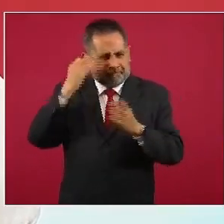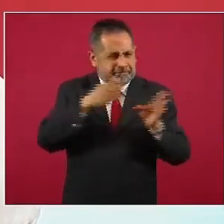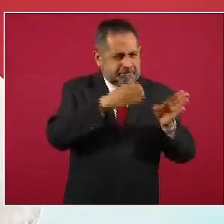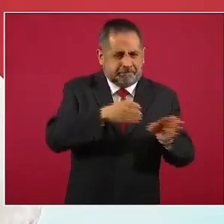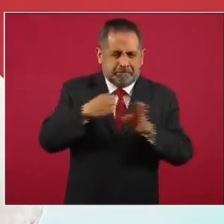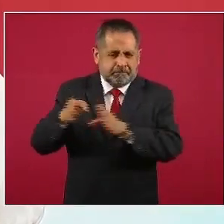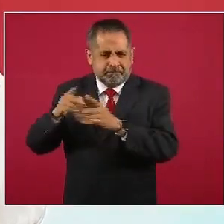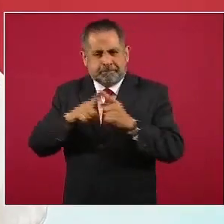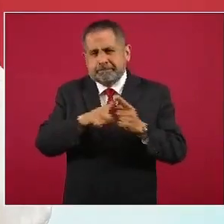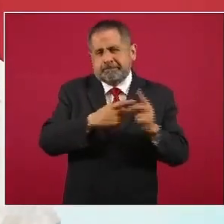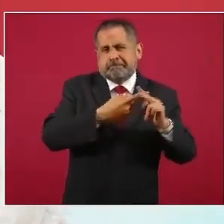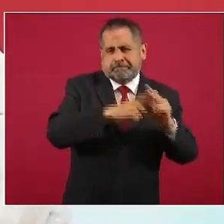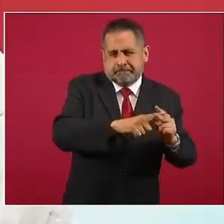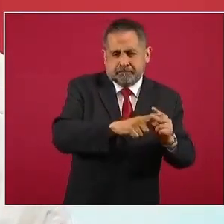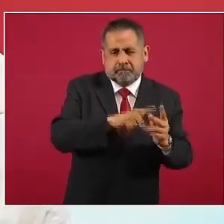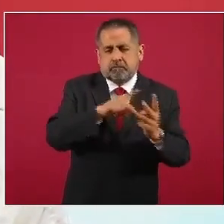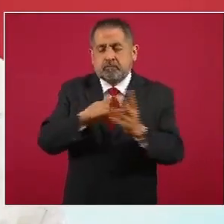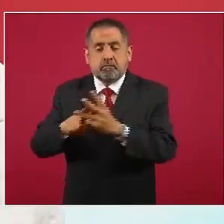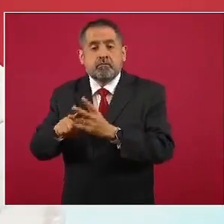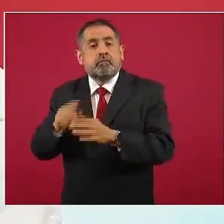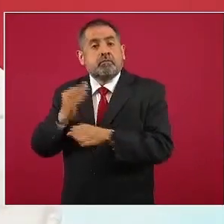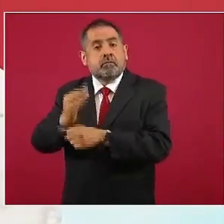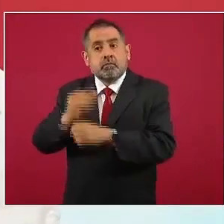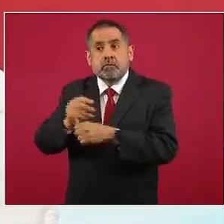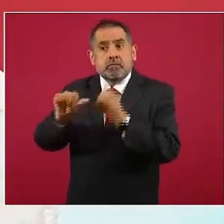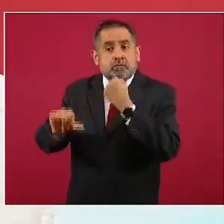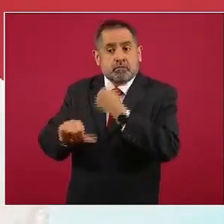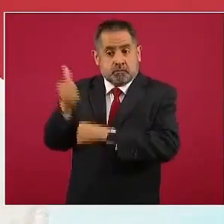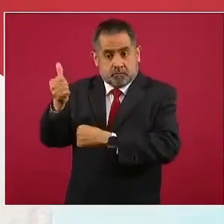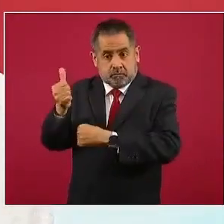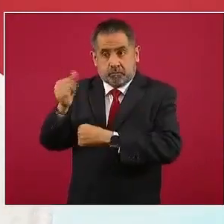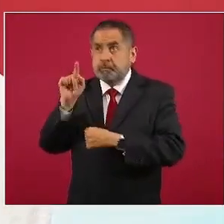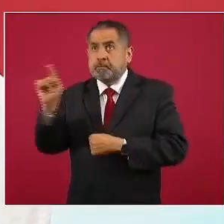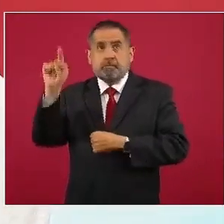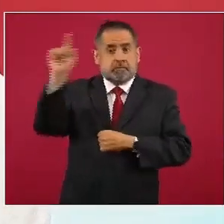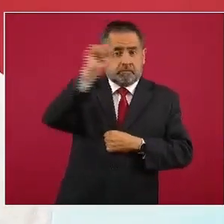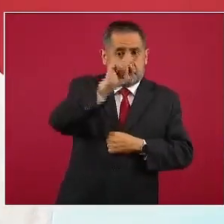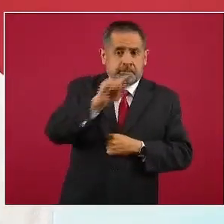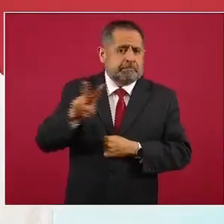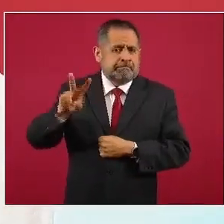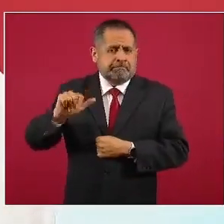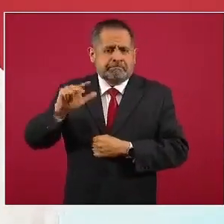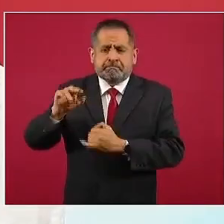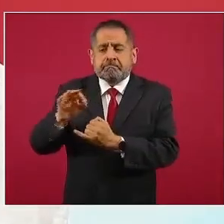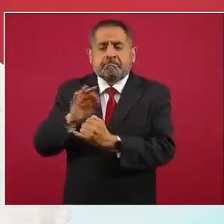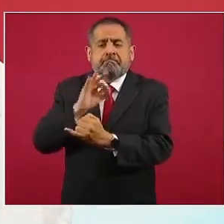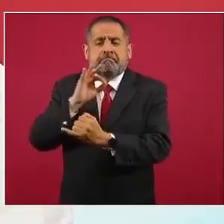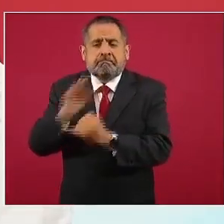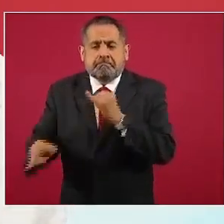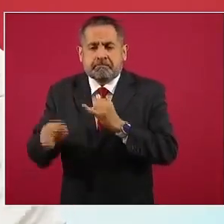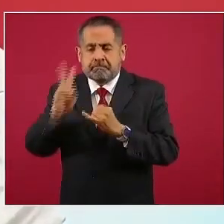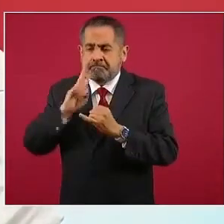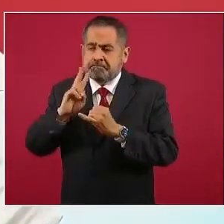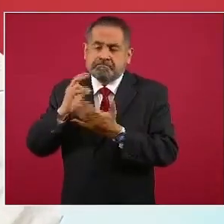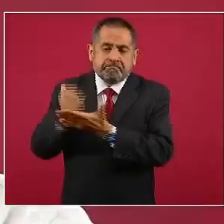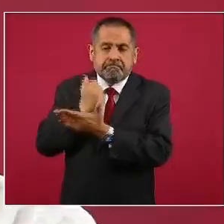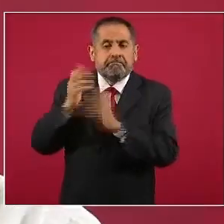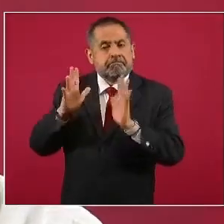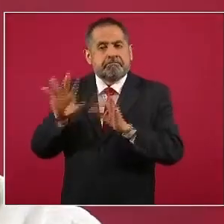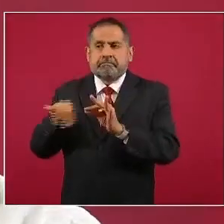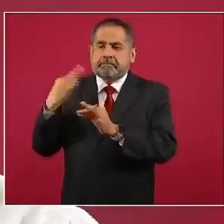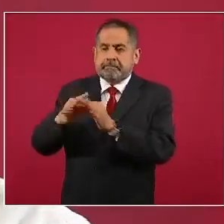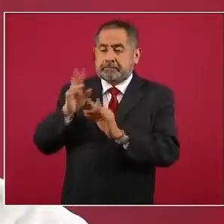de concepto, y 11 están en este momento en la fase final de la investigación clínica. Y las hemos